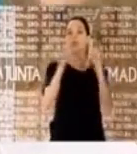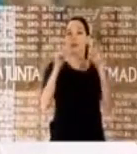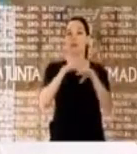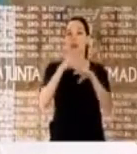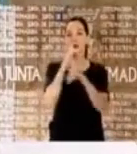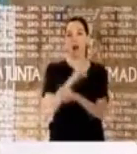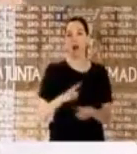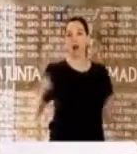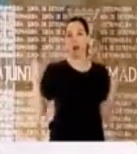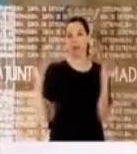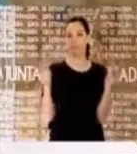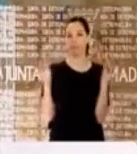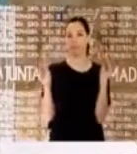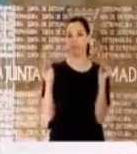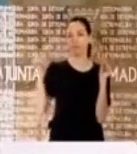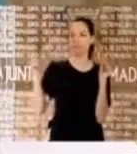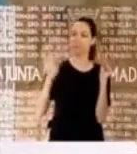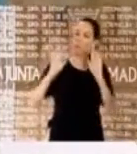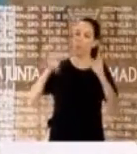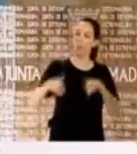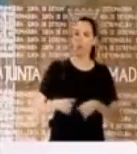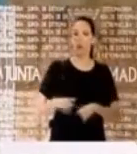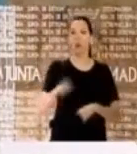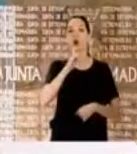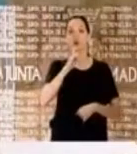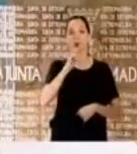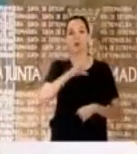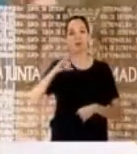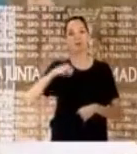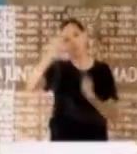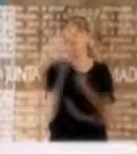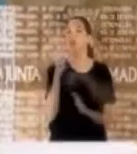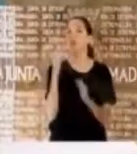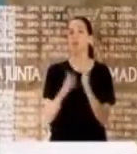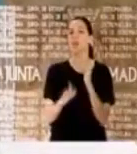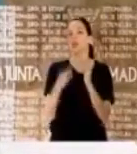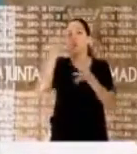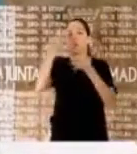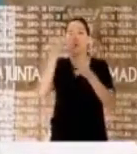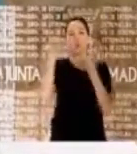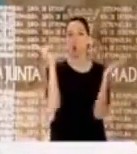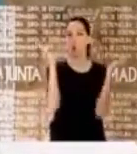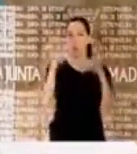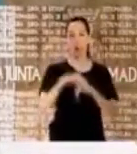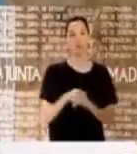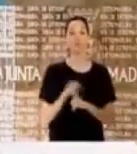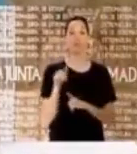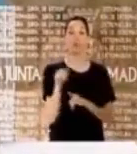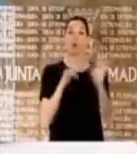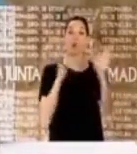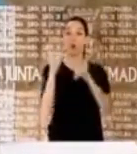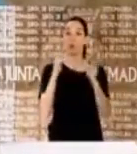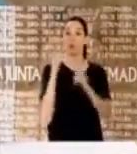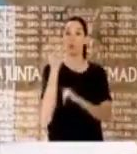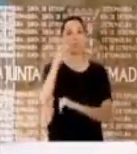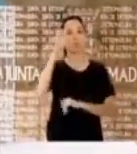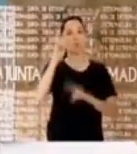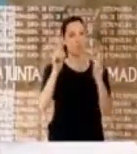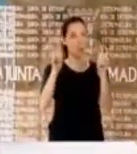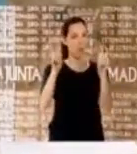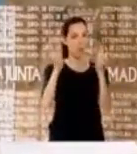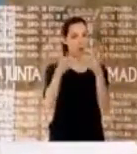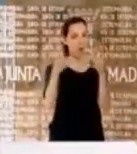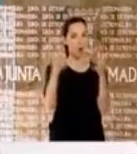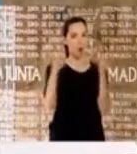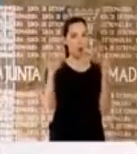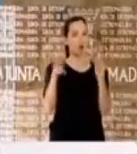2018, que vuelvan a través del emprendimiento, sin límite de edad. Se trata esta convocatoria de una medida novedosa. El objetivo, por